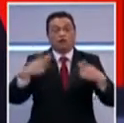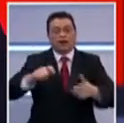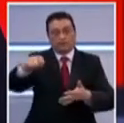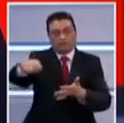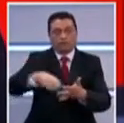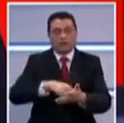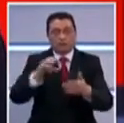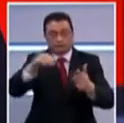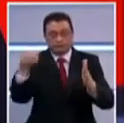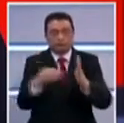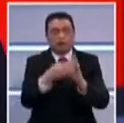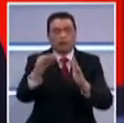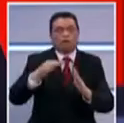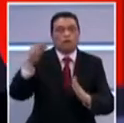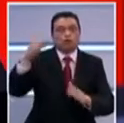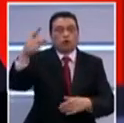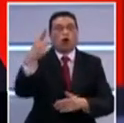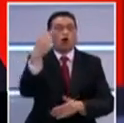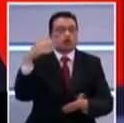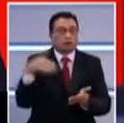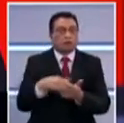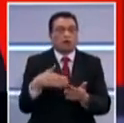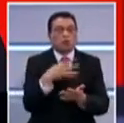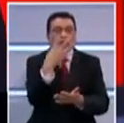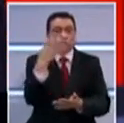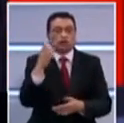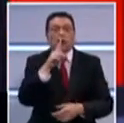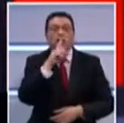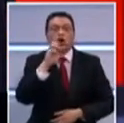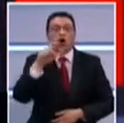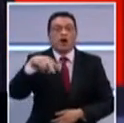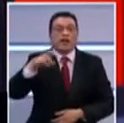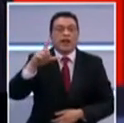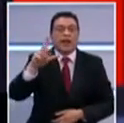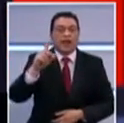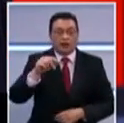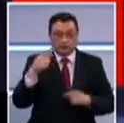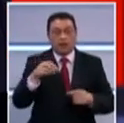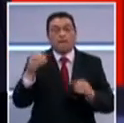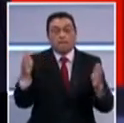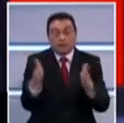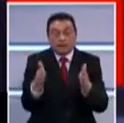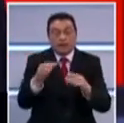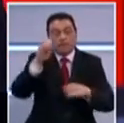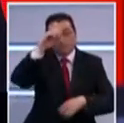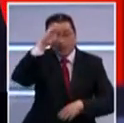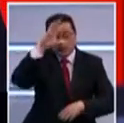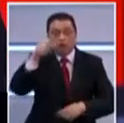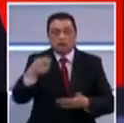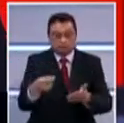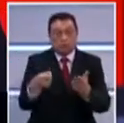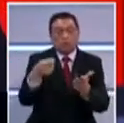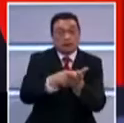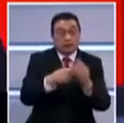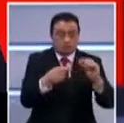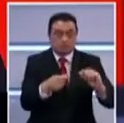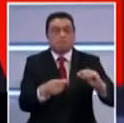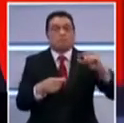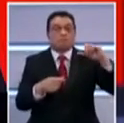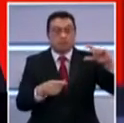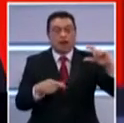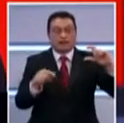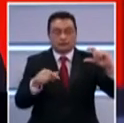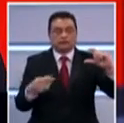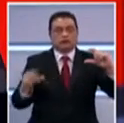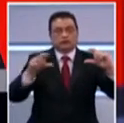que ha permitido colocar al futuro 11 mil 400 toneladas produce la pequeña minería a un precio que está por sobre el precio de